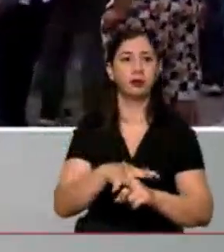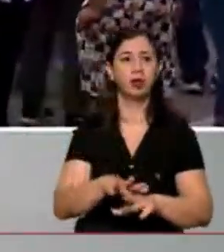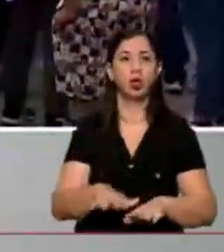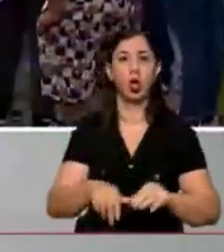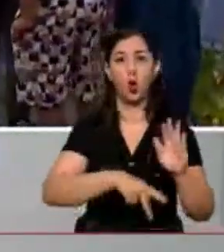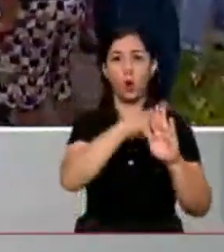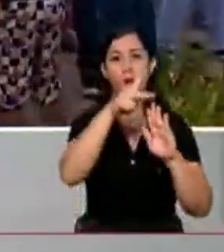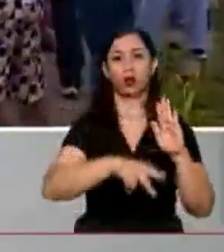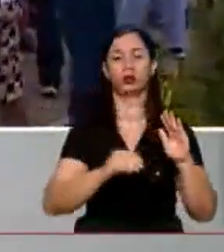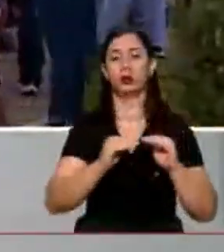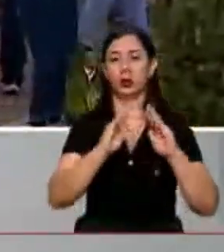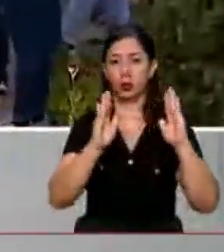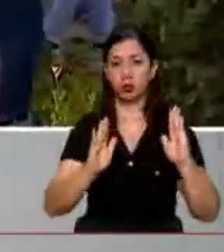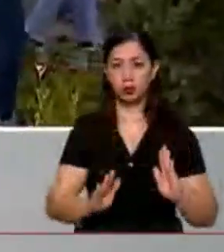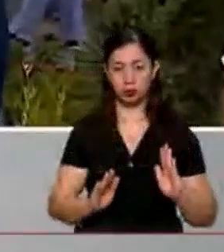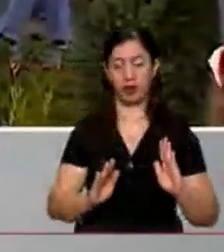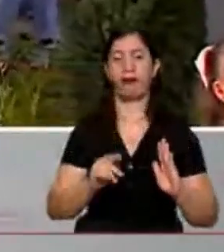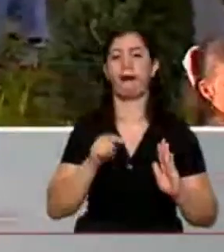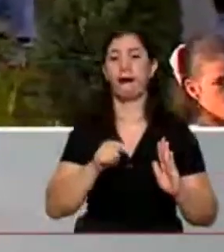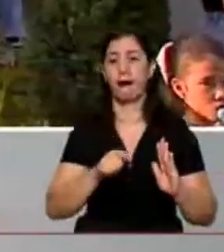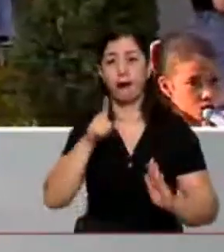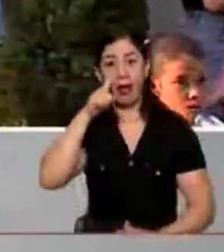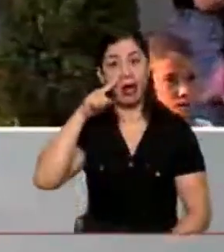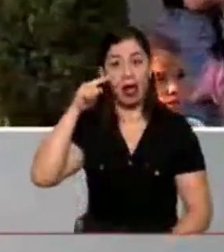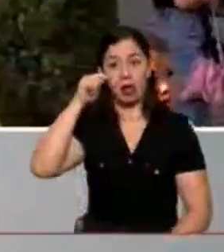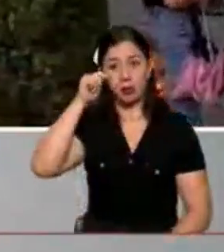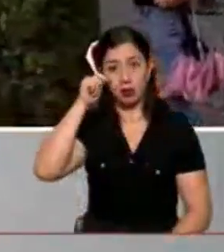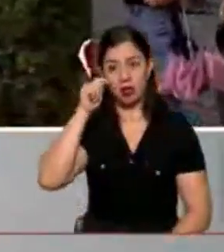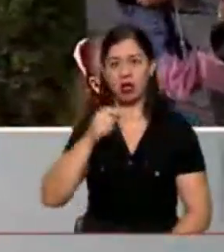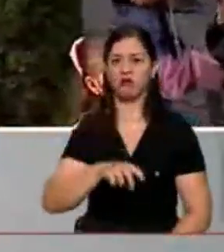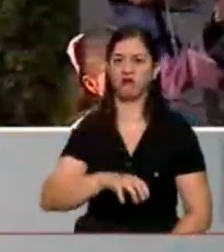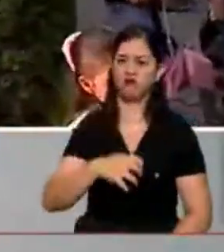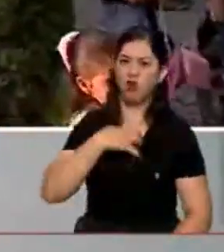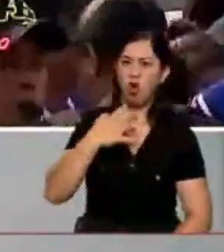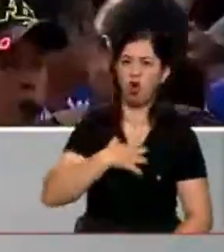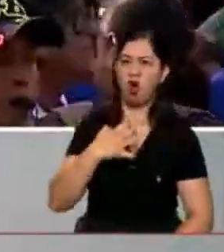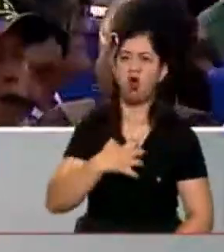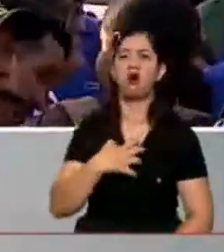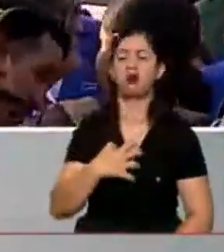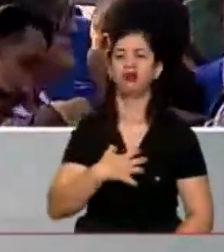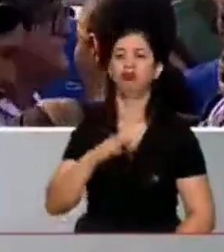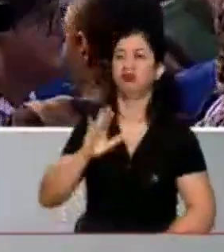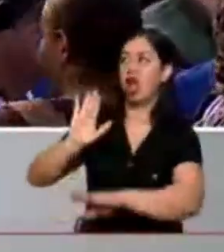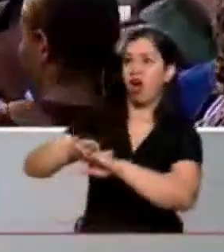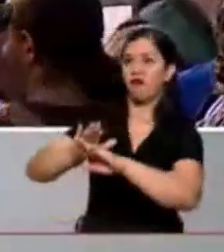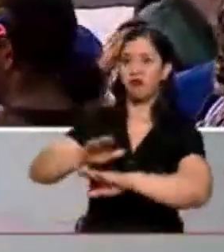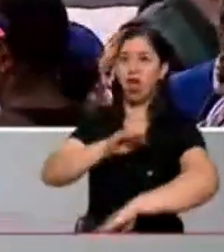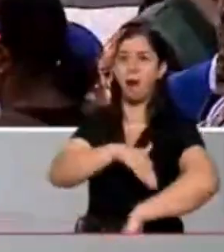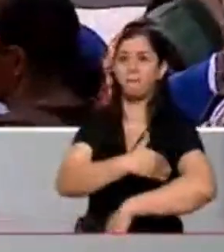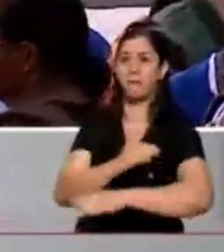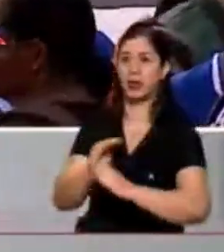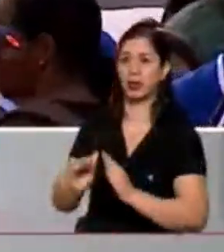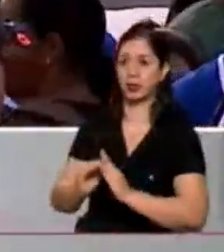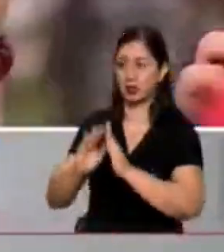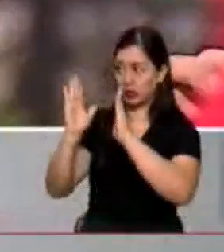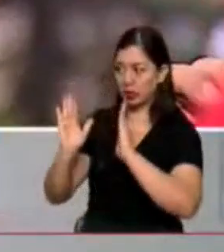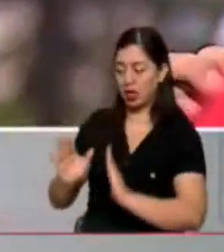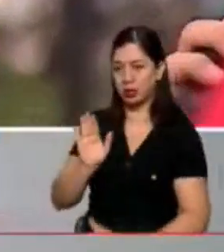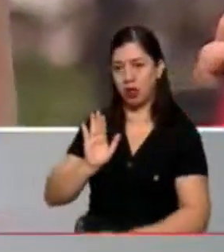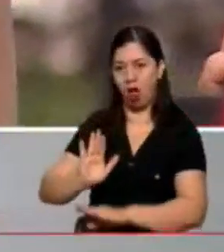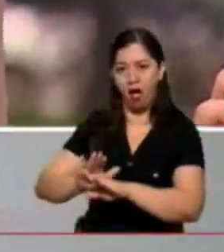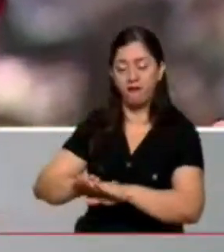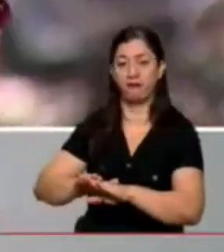suspensión de un proyecto de vivienda en Candelaria, Valle del Cauca, elevaron su voz de protesta al ministerio, precisamente que tiene que ver con la